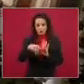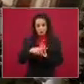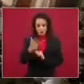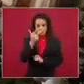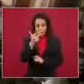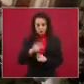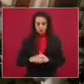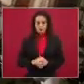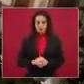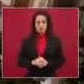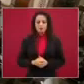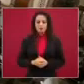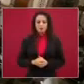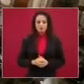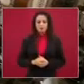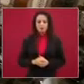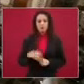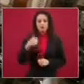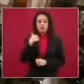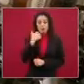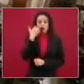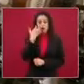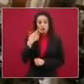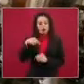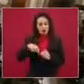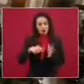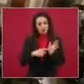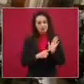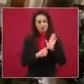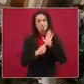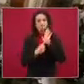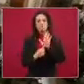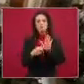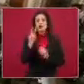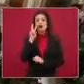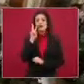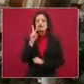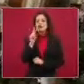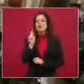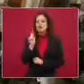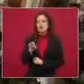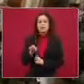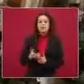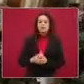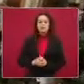periódicos, y quiero mostrarles el resultado